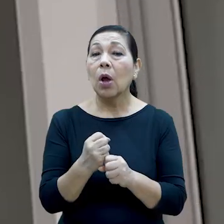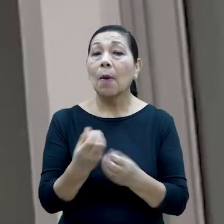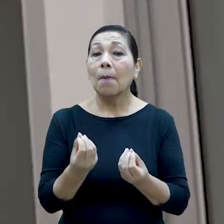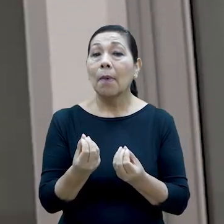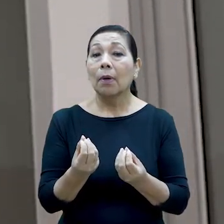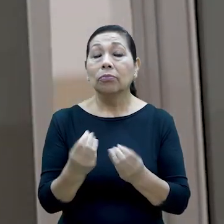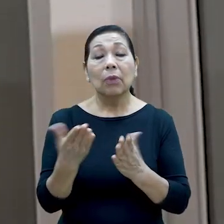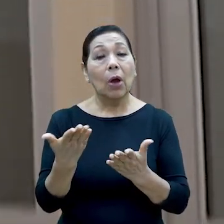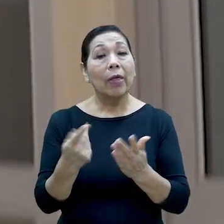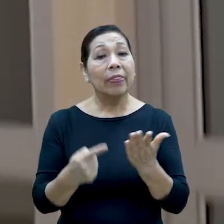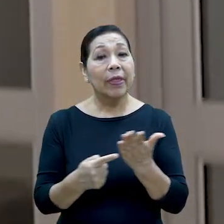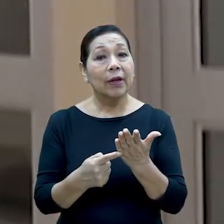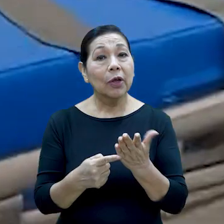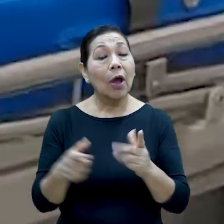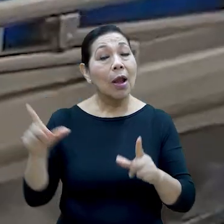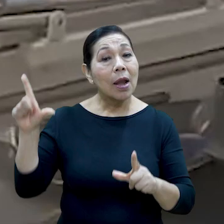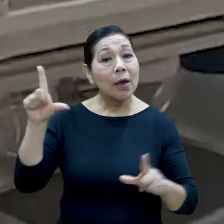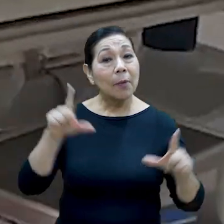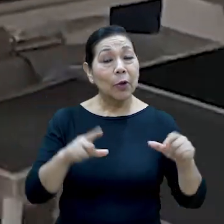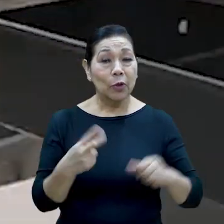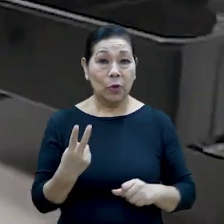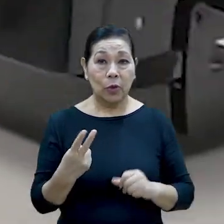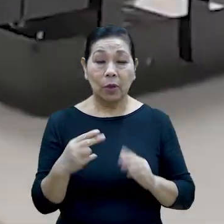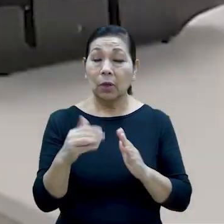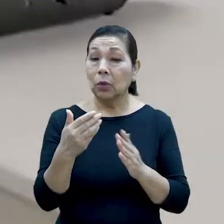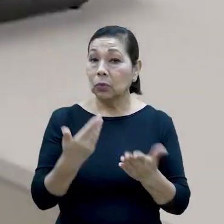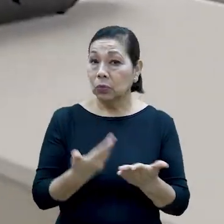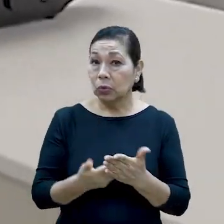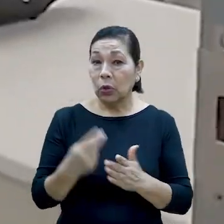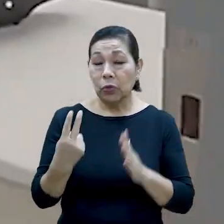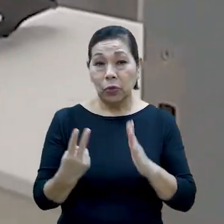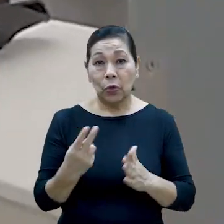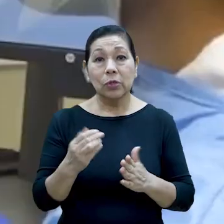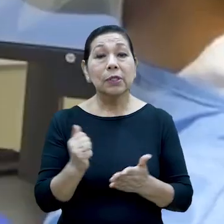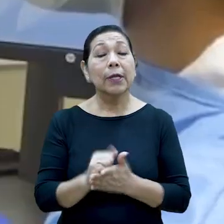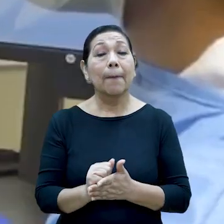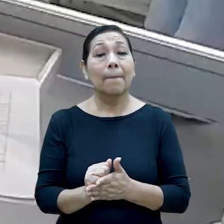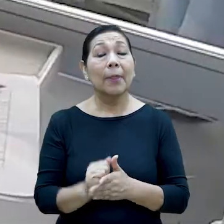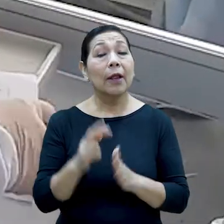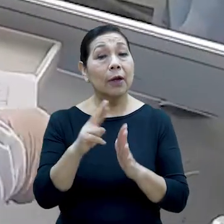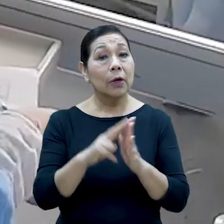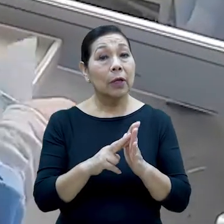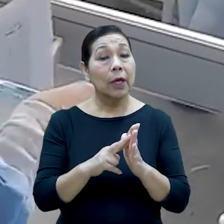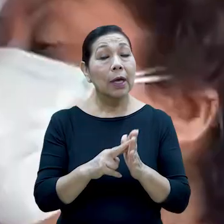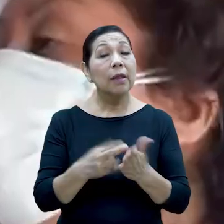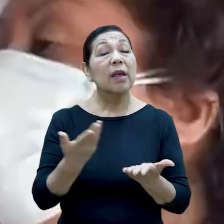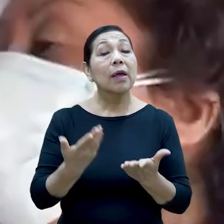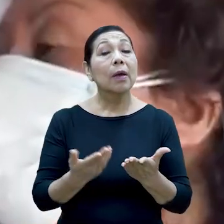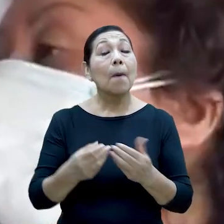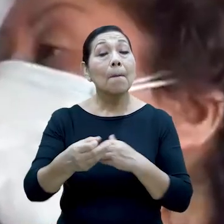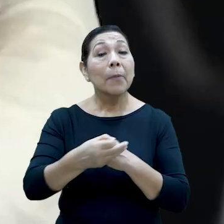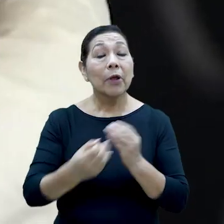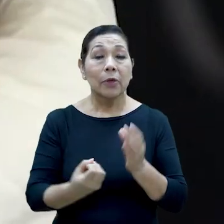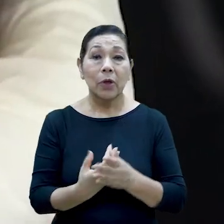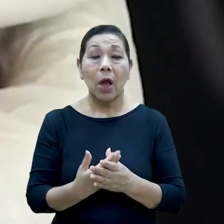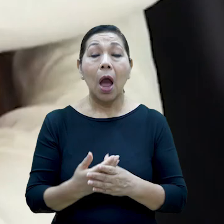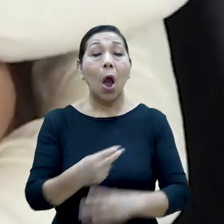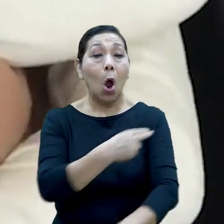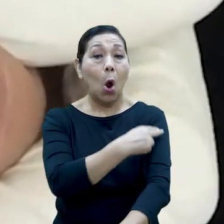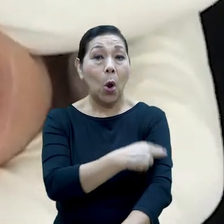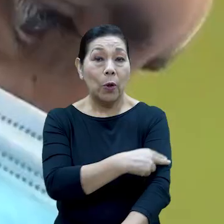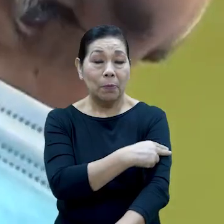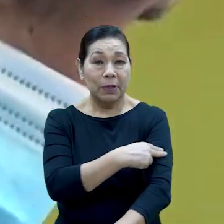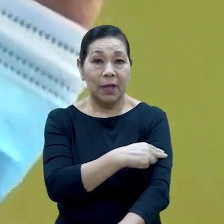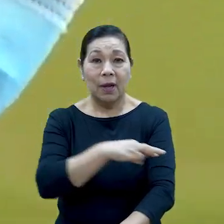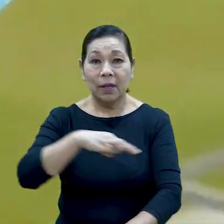desempeñaba en el cargo y nivel de técnico en laboratorio 2, nivel de carrera 12 en la Dirección Regional de Salud de Arequipa, Hospital de